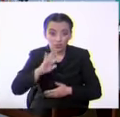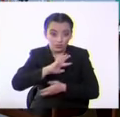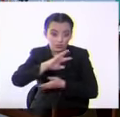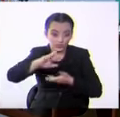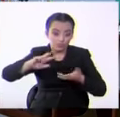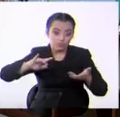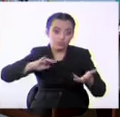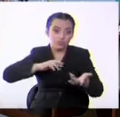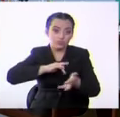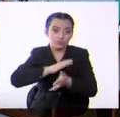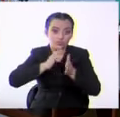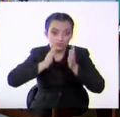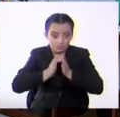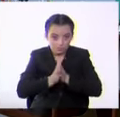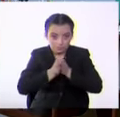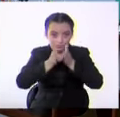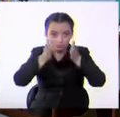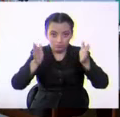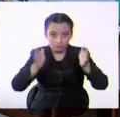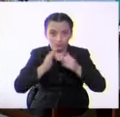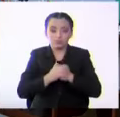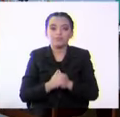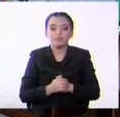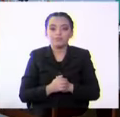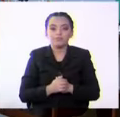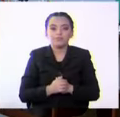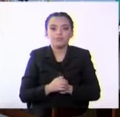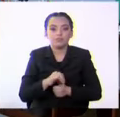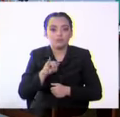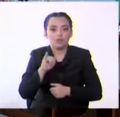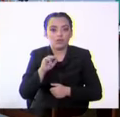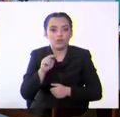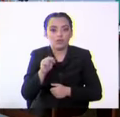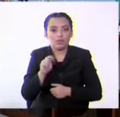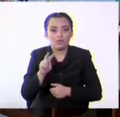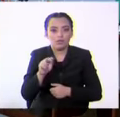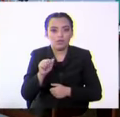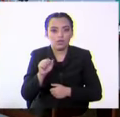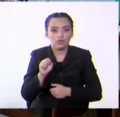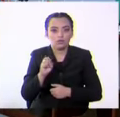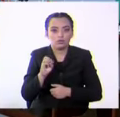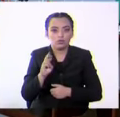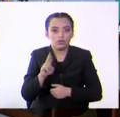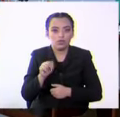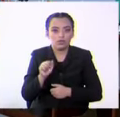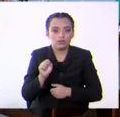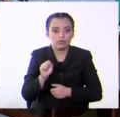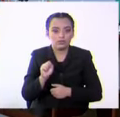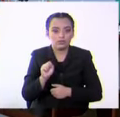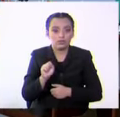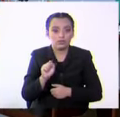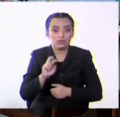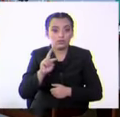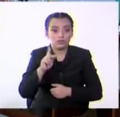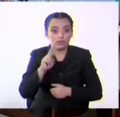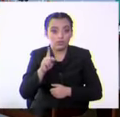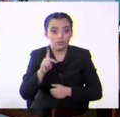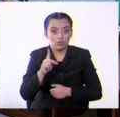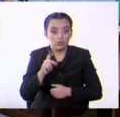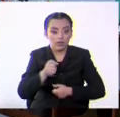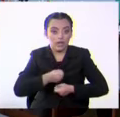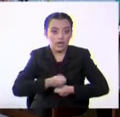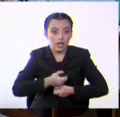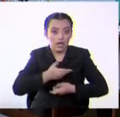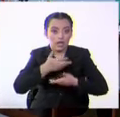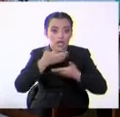general. Estas especies invasoras son muy frecuentes y son ahora la segunda causa de mayor pérdida